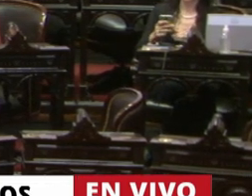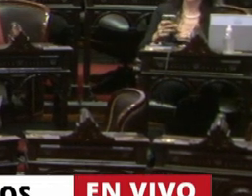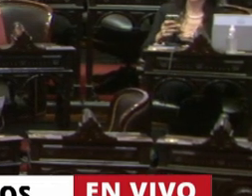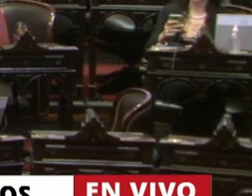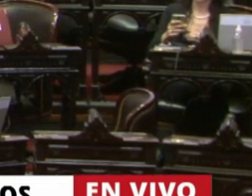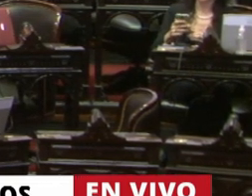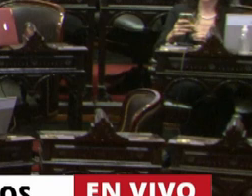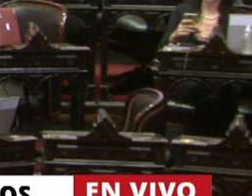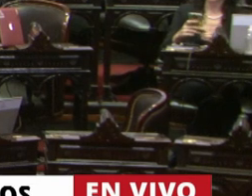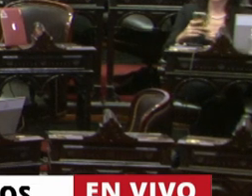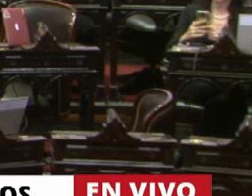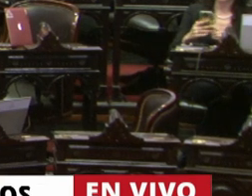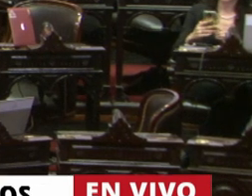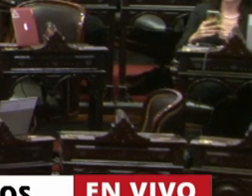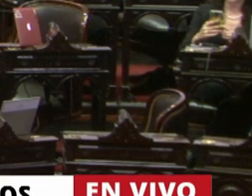B